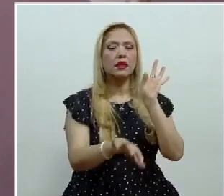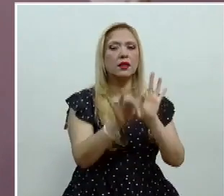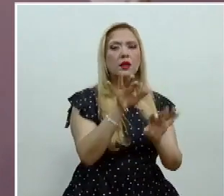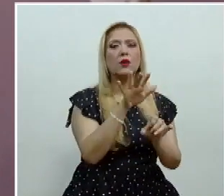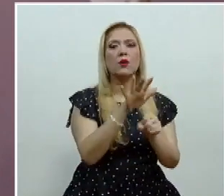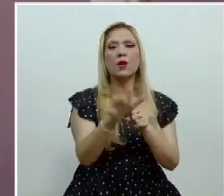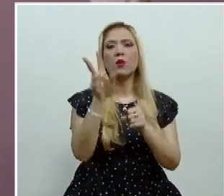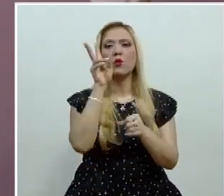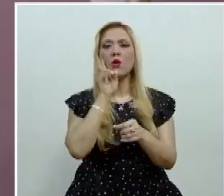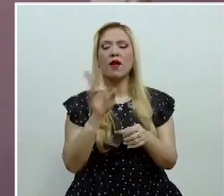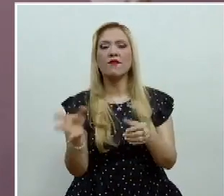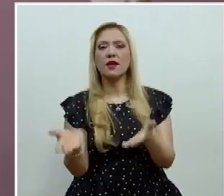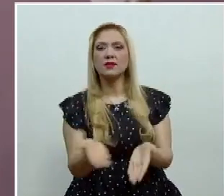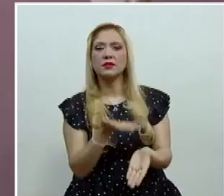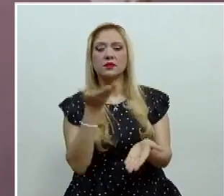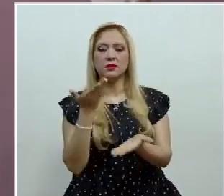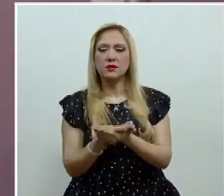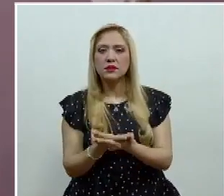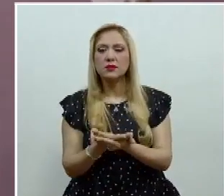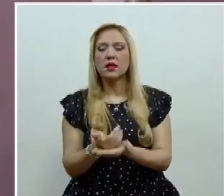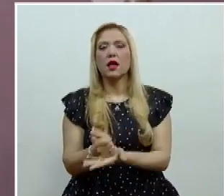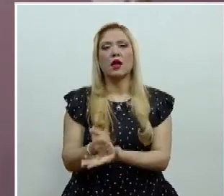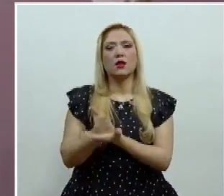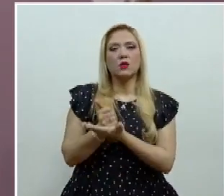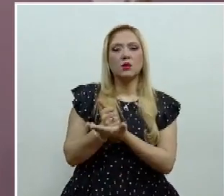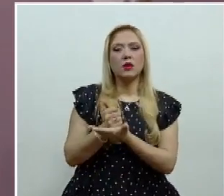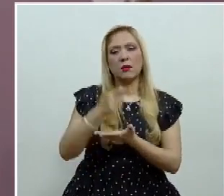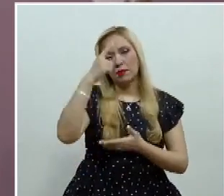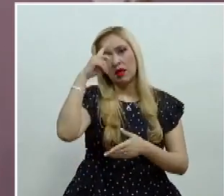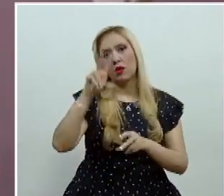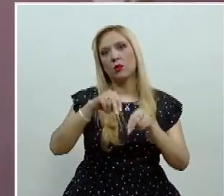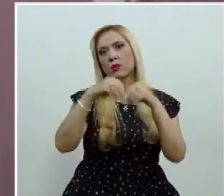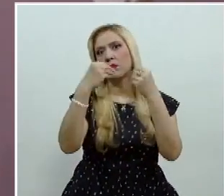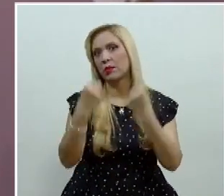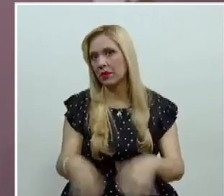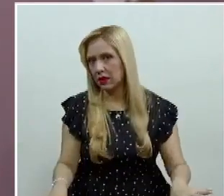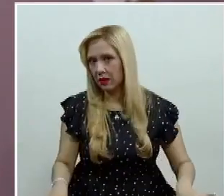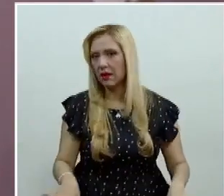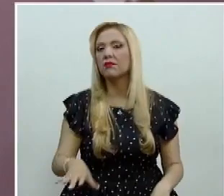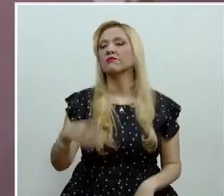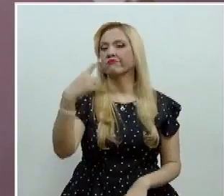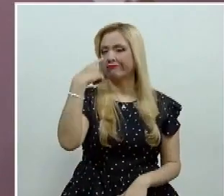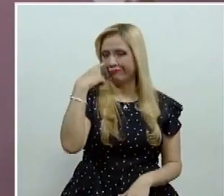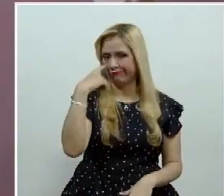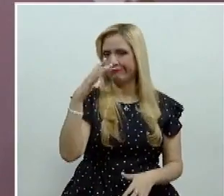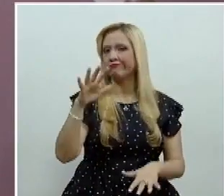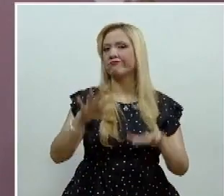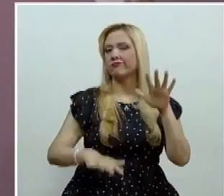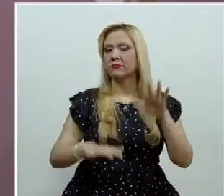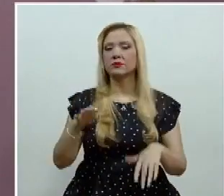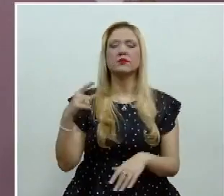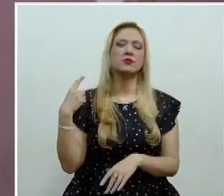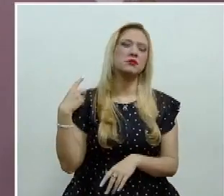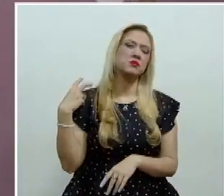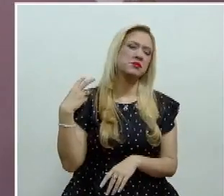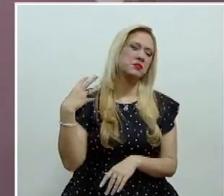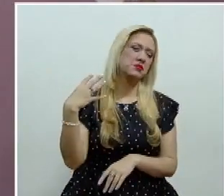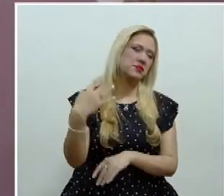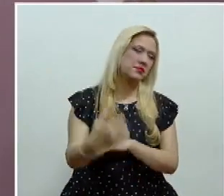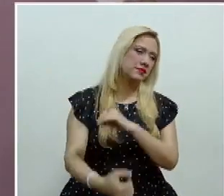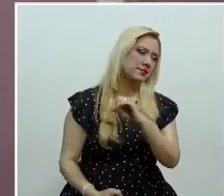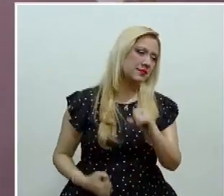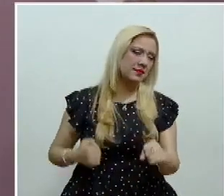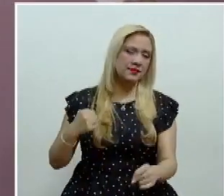las evidencias que nos pueden ayudar y que esa información no se pierda, porque ha pasado que muchos años después se continúan estas